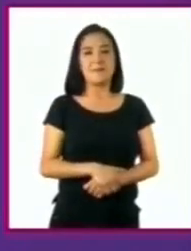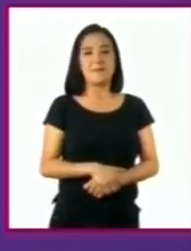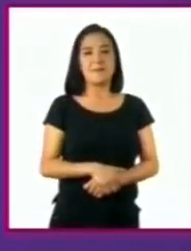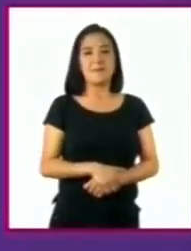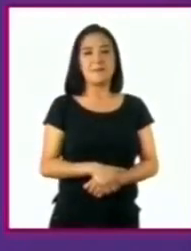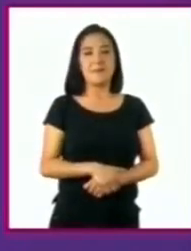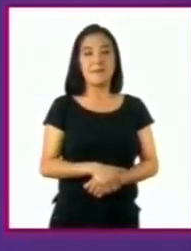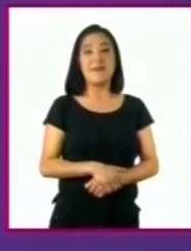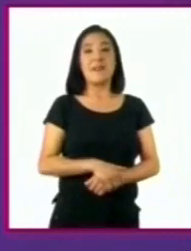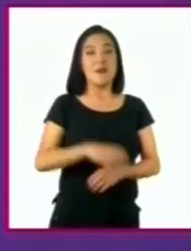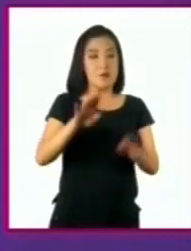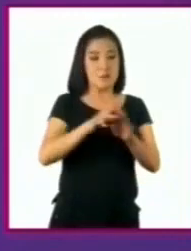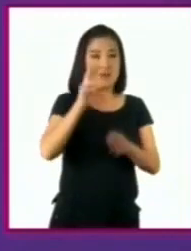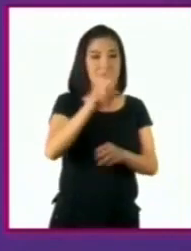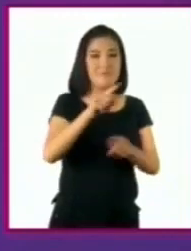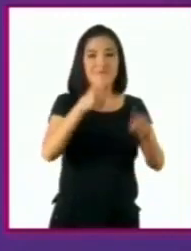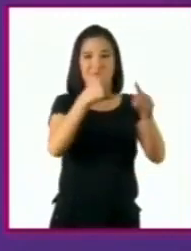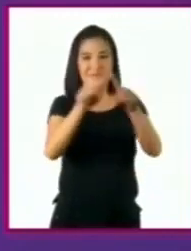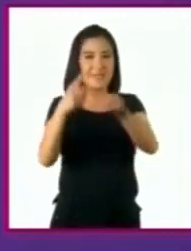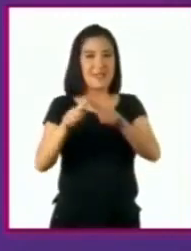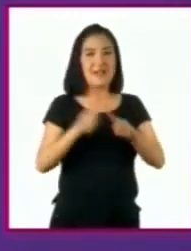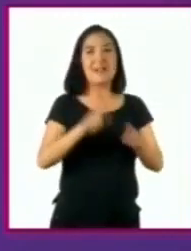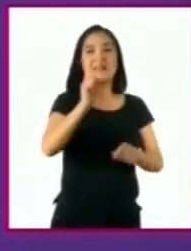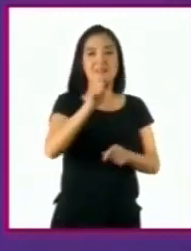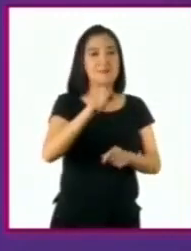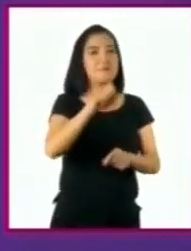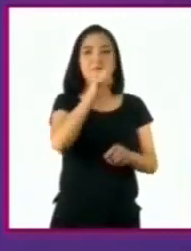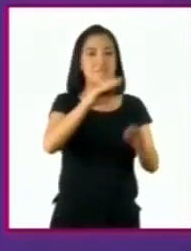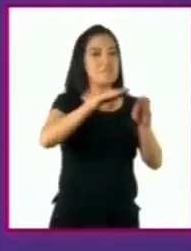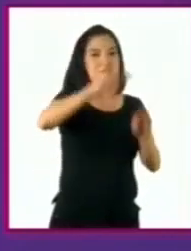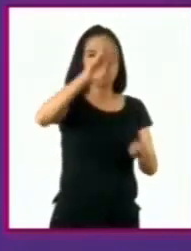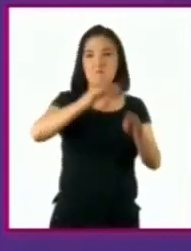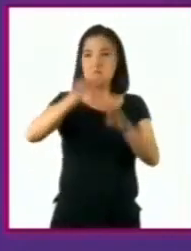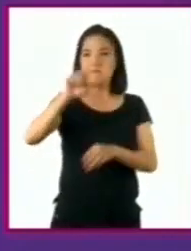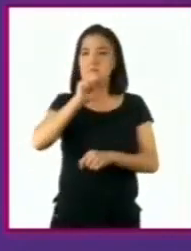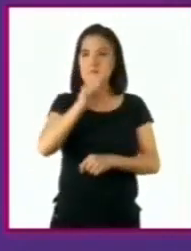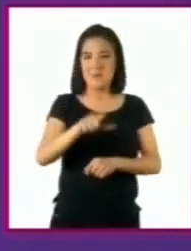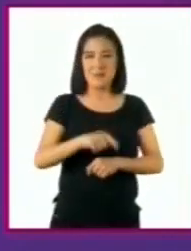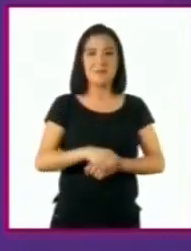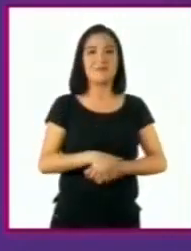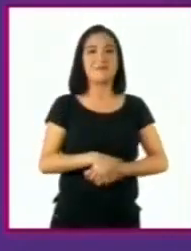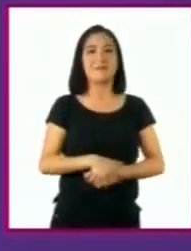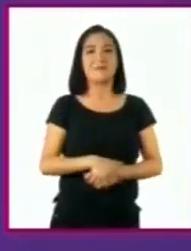En todos los casos, parece ser que los lados opuestos miden lo mismo.